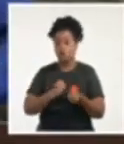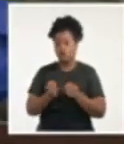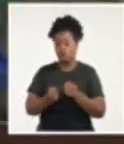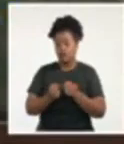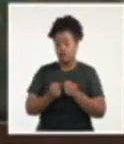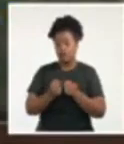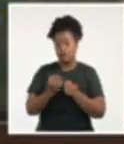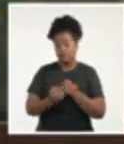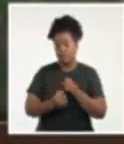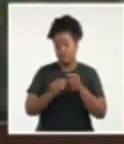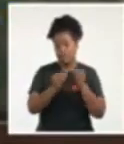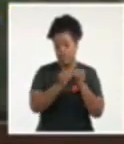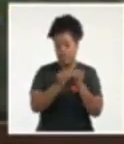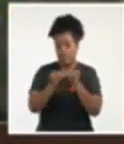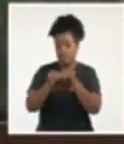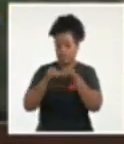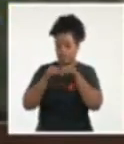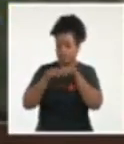este pico